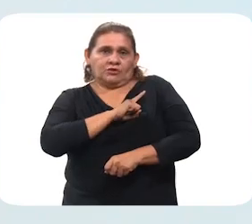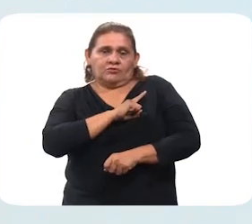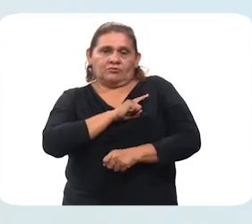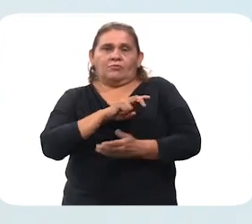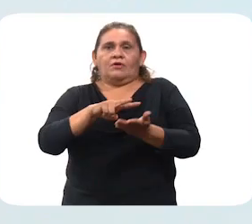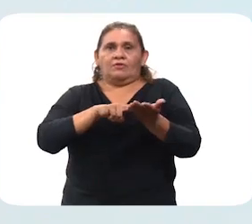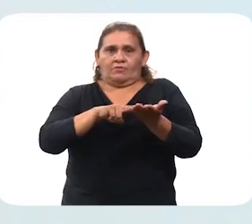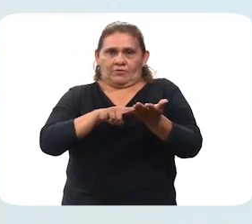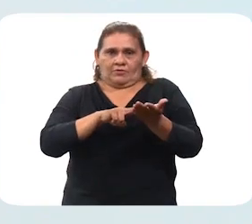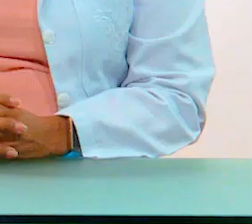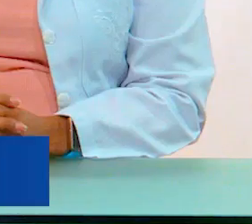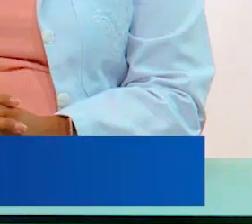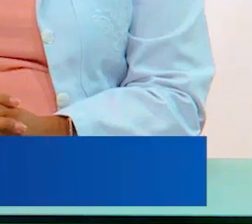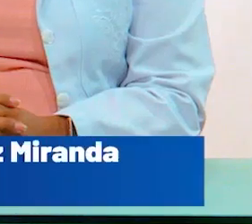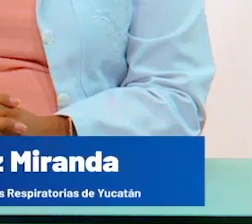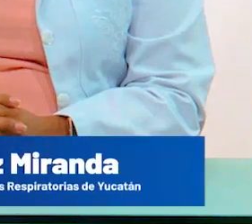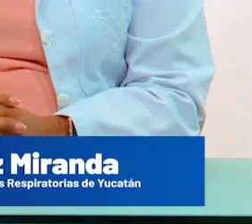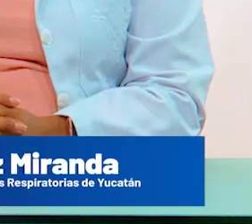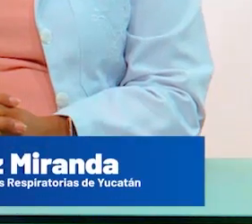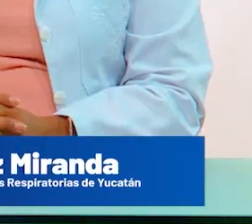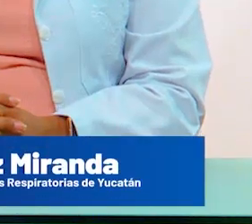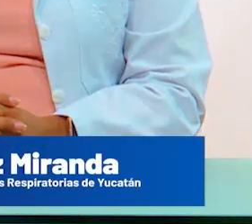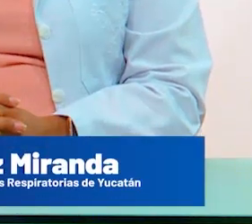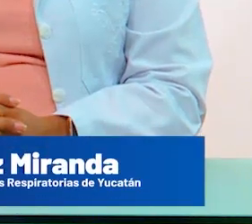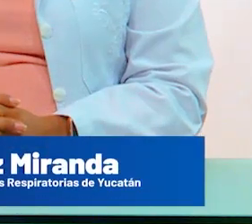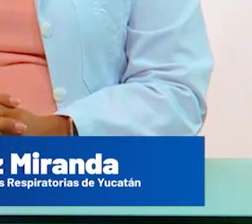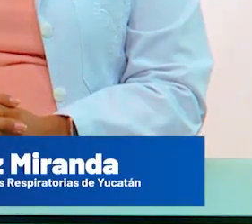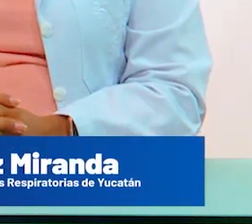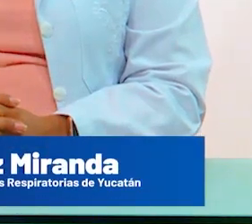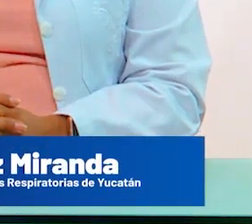color verde. Ese es el informe del día de hoy, doctora. Gracias.